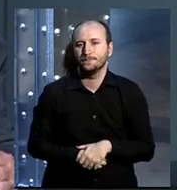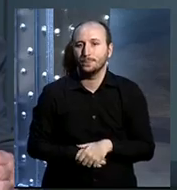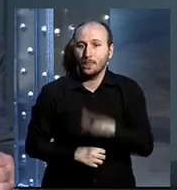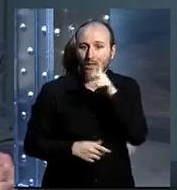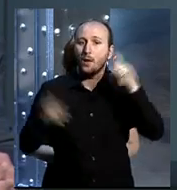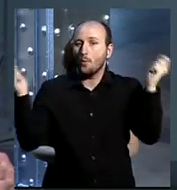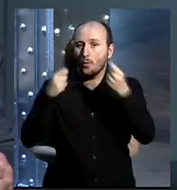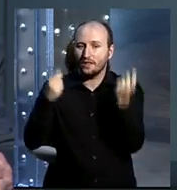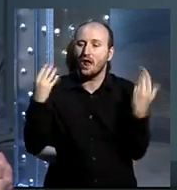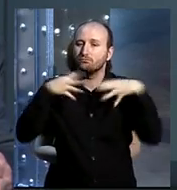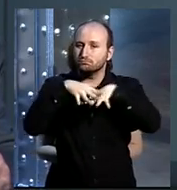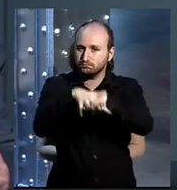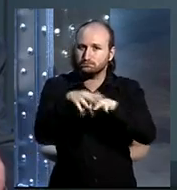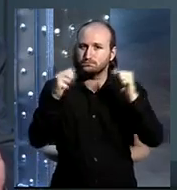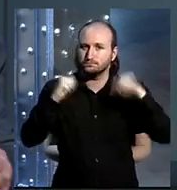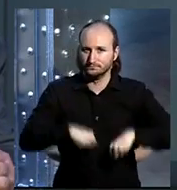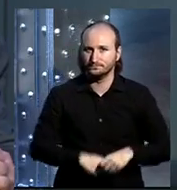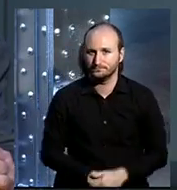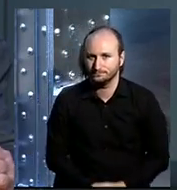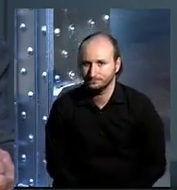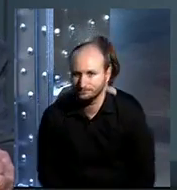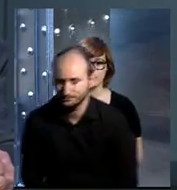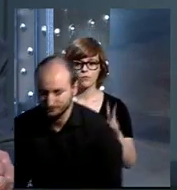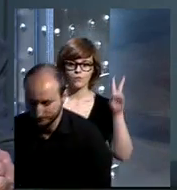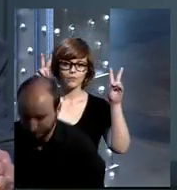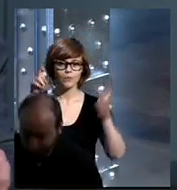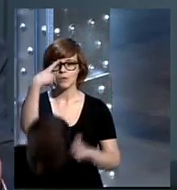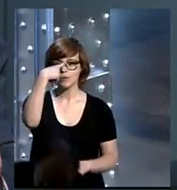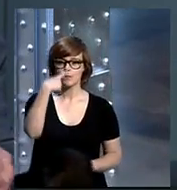Publicidad segmentada. Los perfiles.